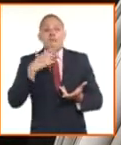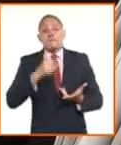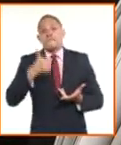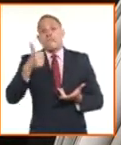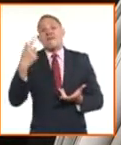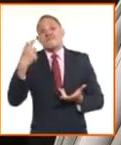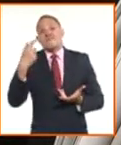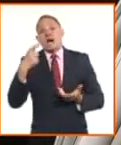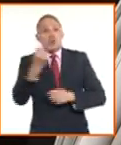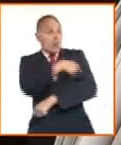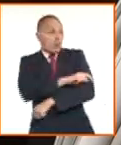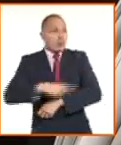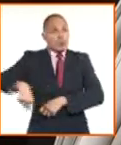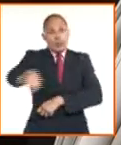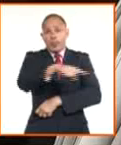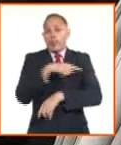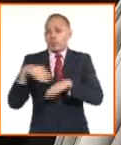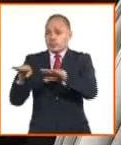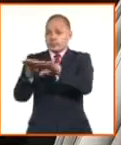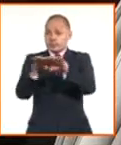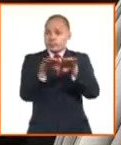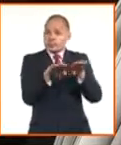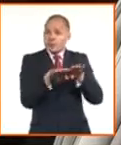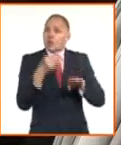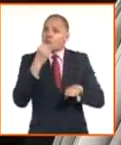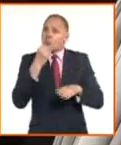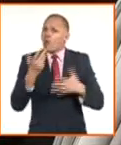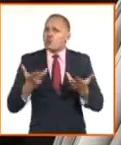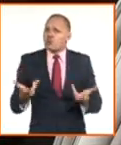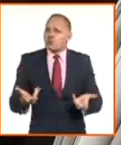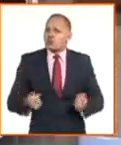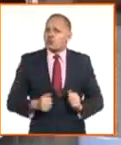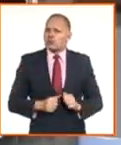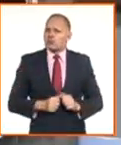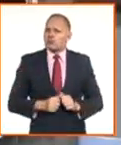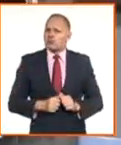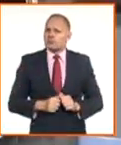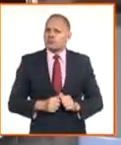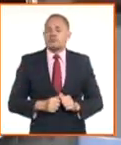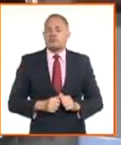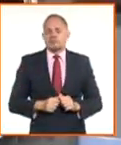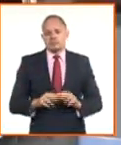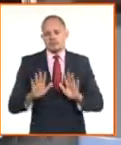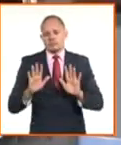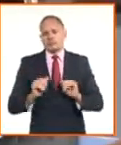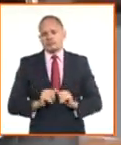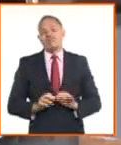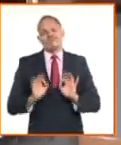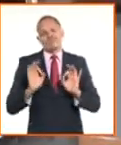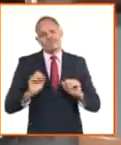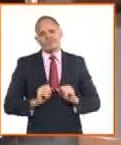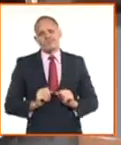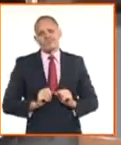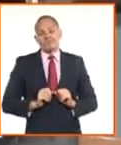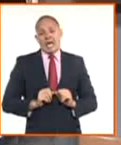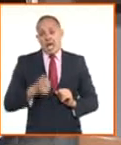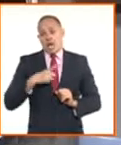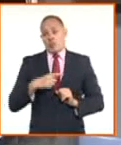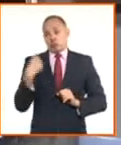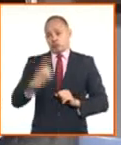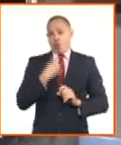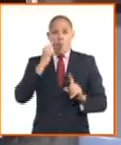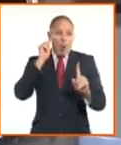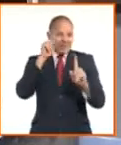manera pues reciban beneficio de una decisión como esta? Ese es el fin, vamos a decir, máximo. O sea, el fin máximo es